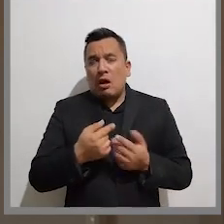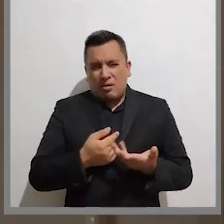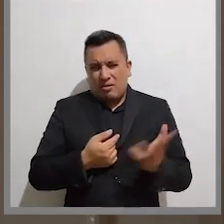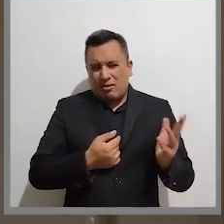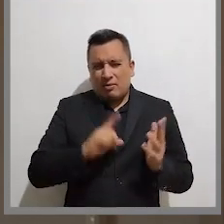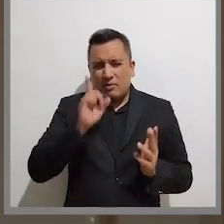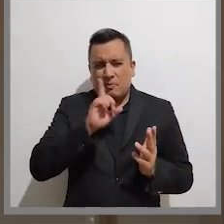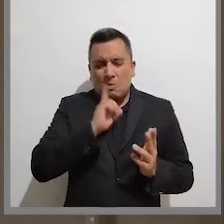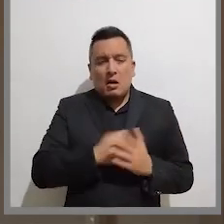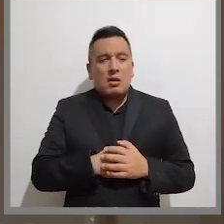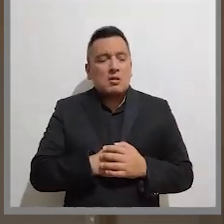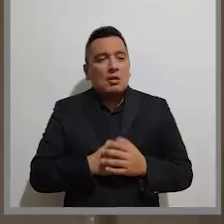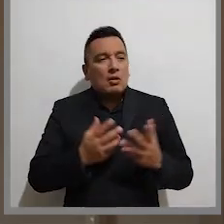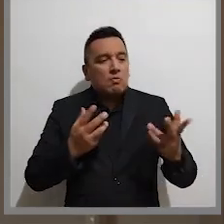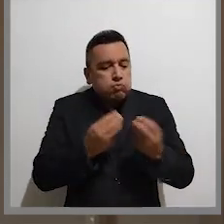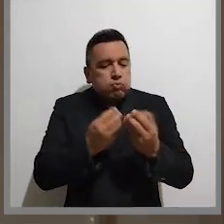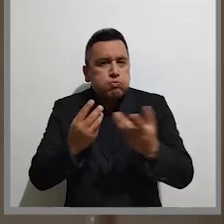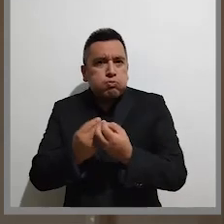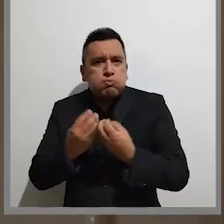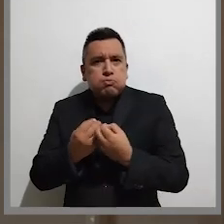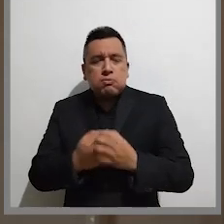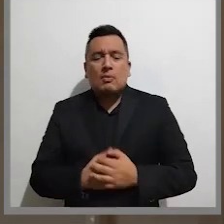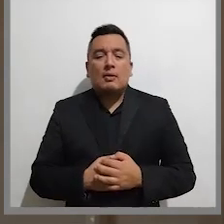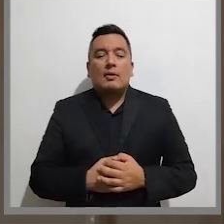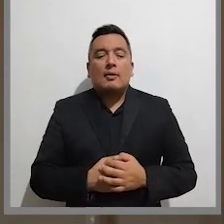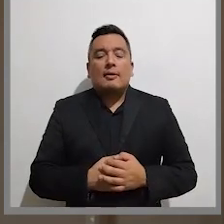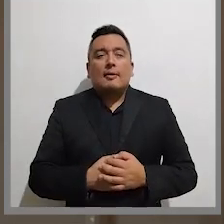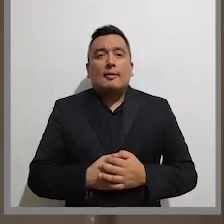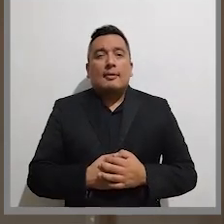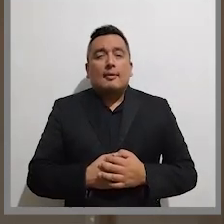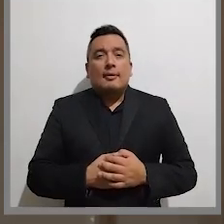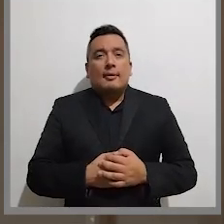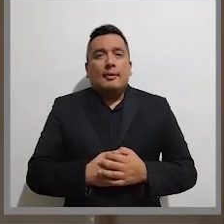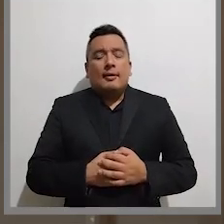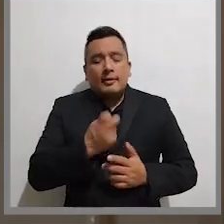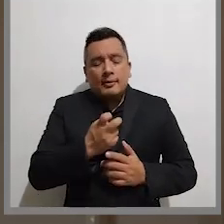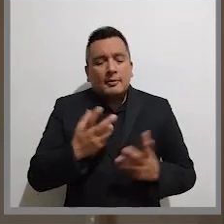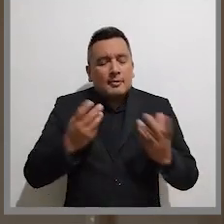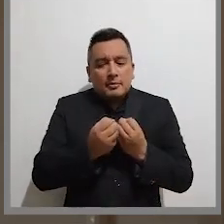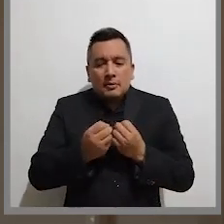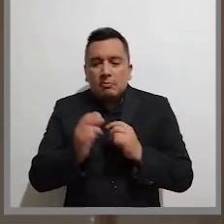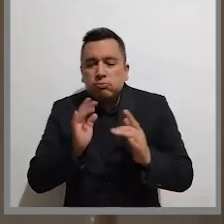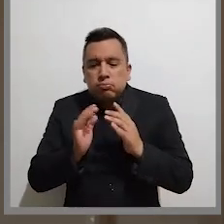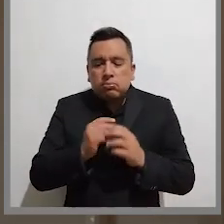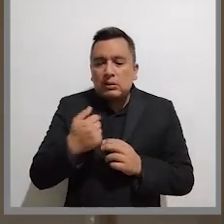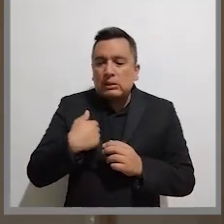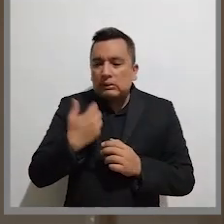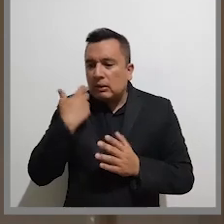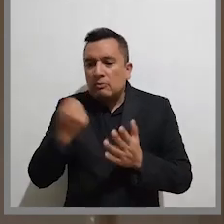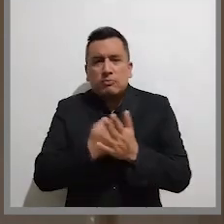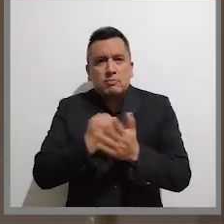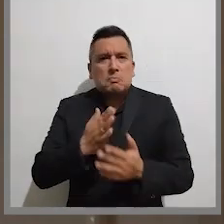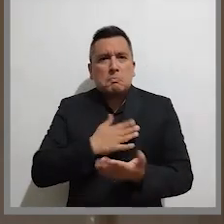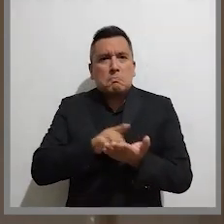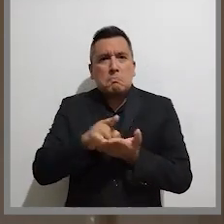formar, a aliar las mujeres en lo que se conoce como la primera ola del feminismo para primero pedir su derecho al voto, que